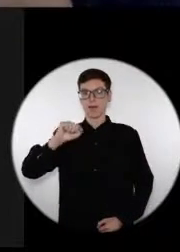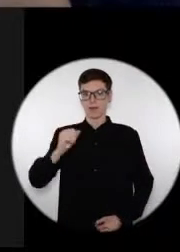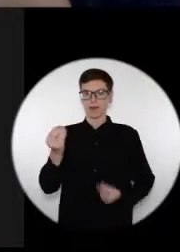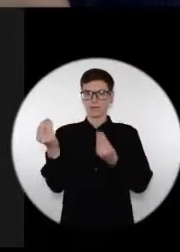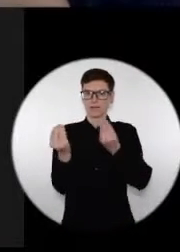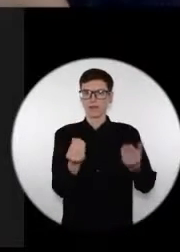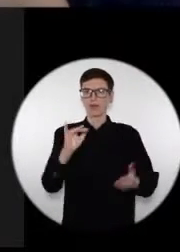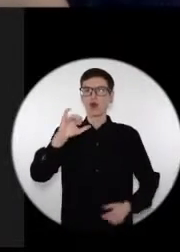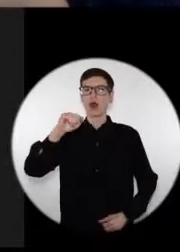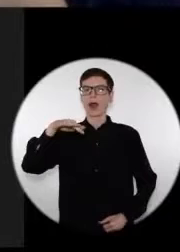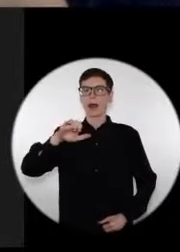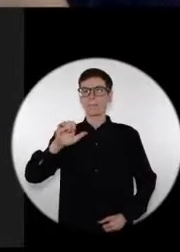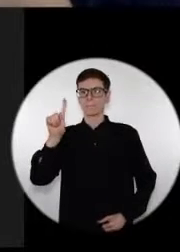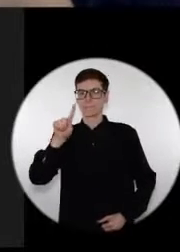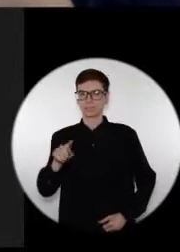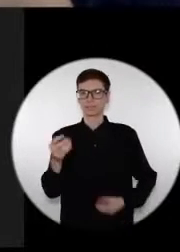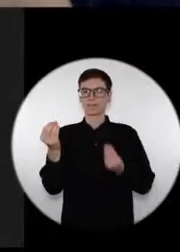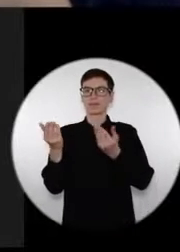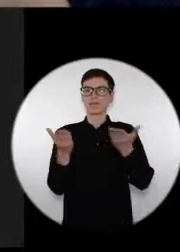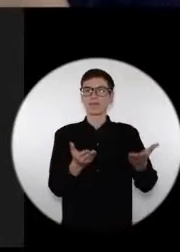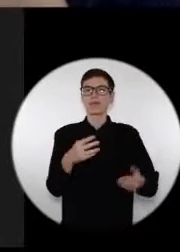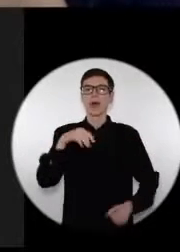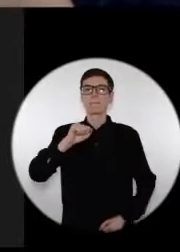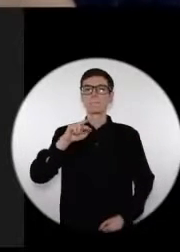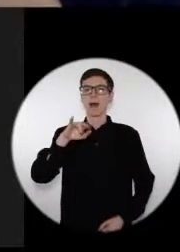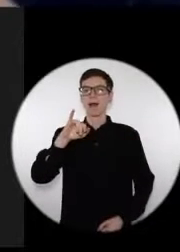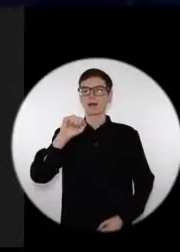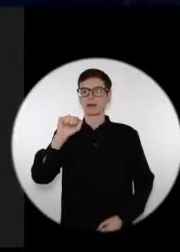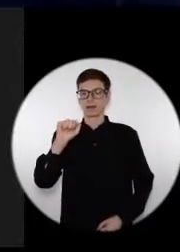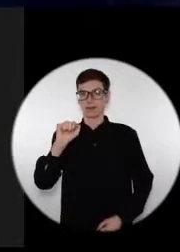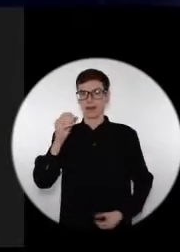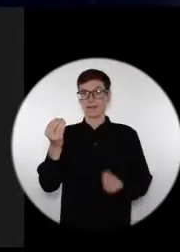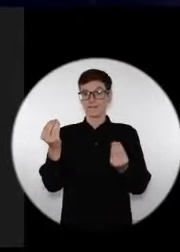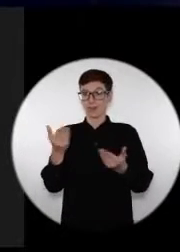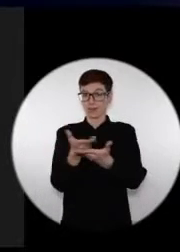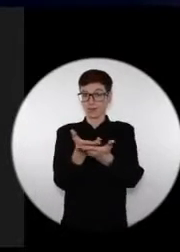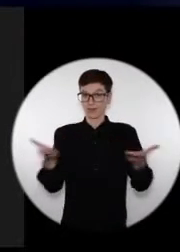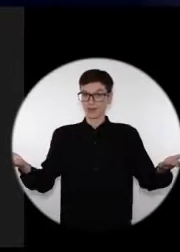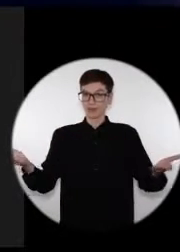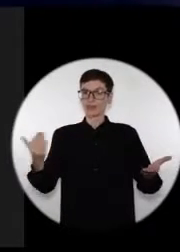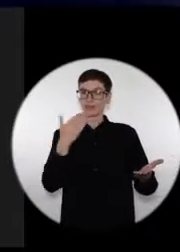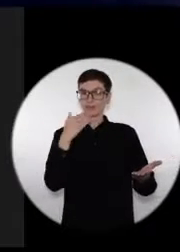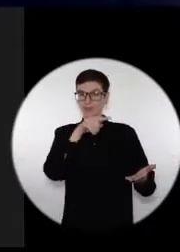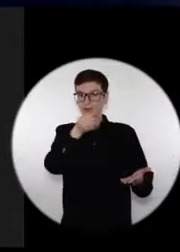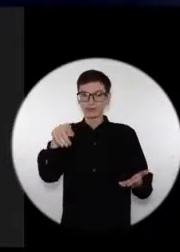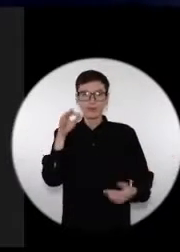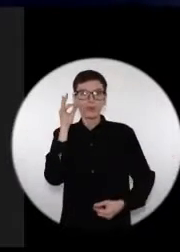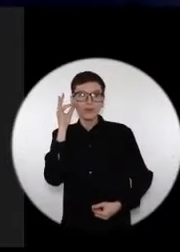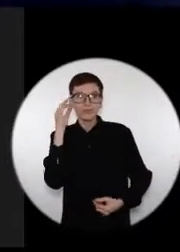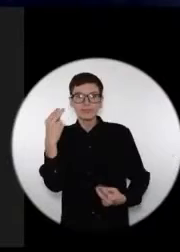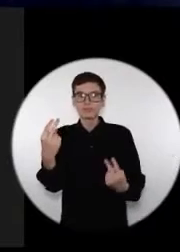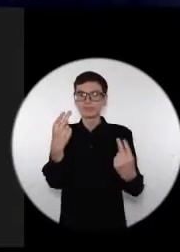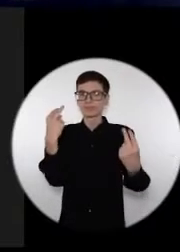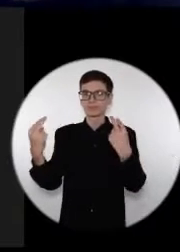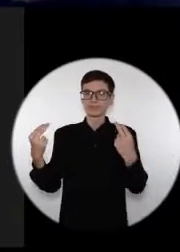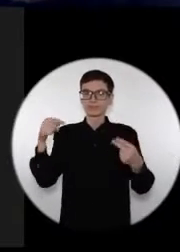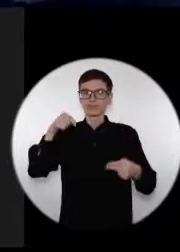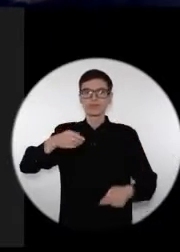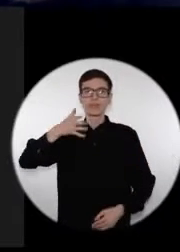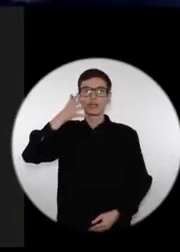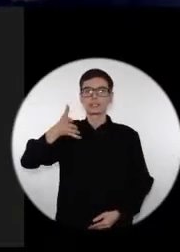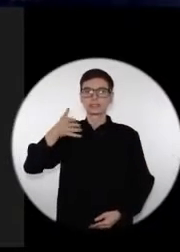bienvenida silvana bienvenidos james bienvenida maría bienvenidos todos los que nos están mirando